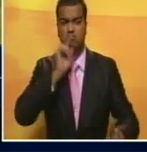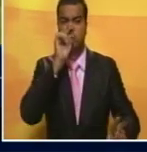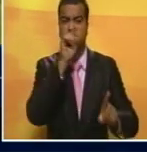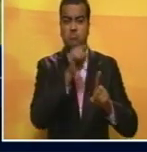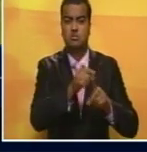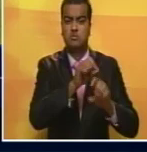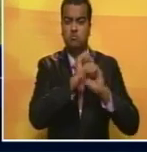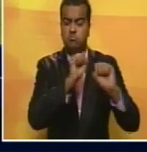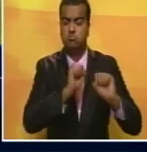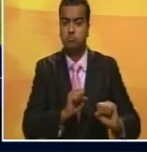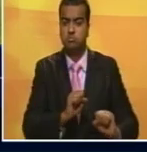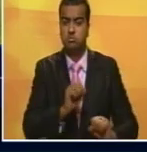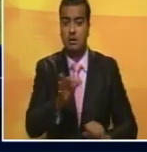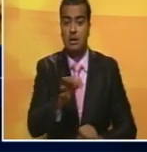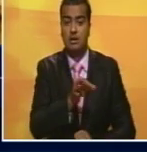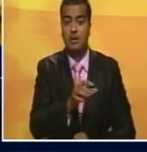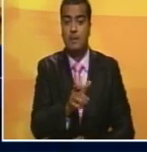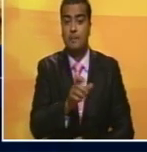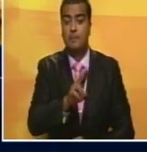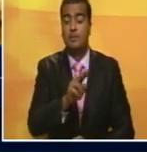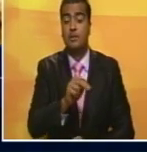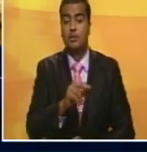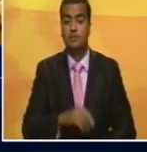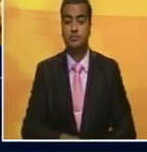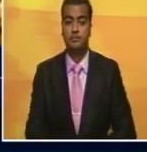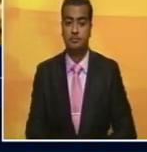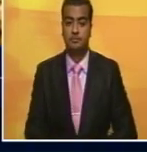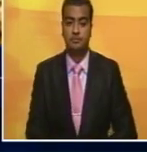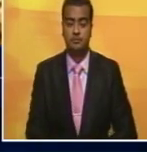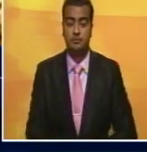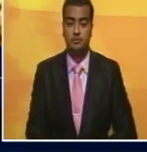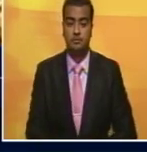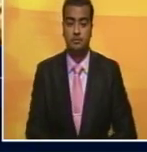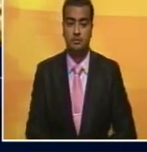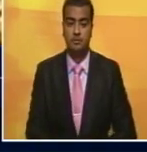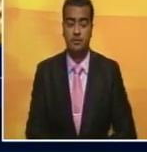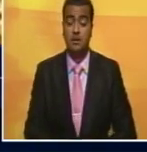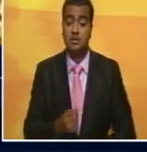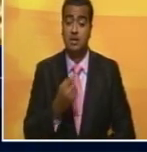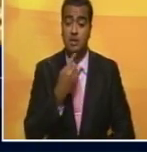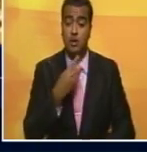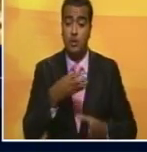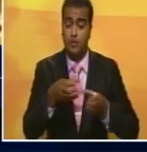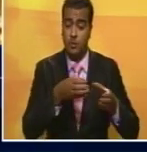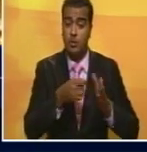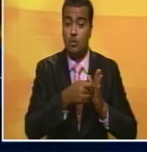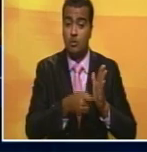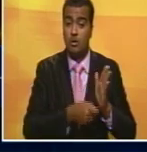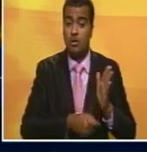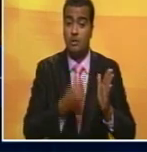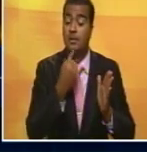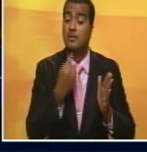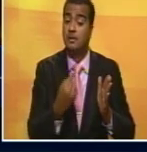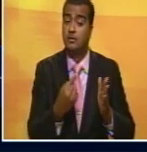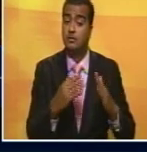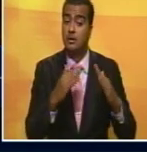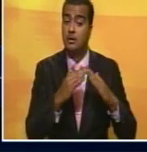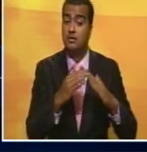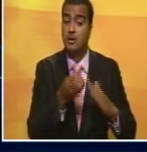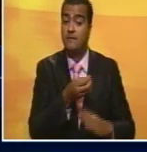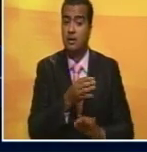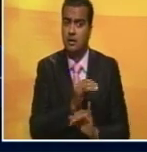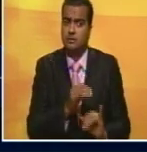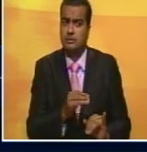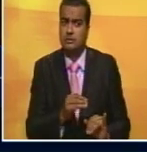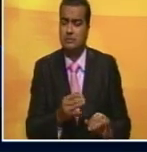de bombardear la isla de Guam. Así lo indicó el líder norcoreano Kim Jong-un. Según un comunicado, además, instó a Washington a desactivar